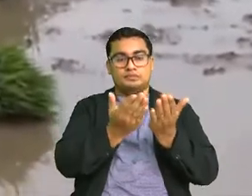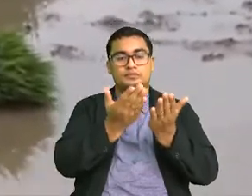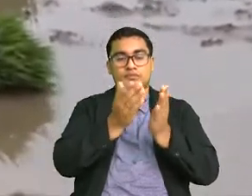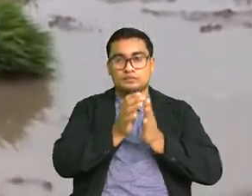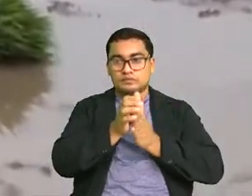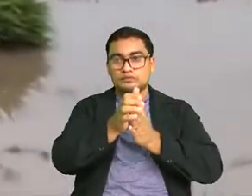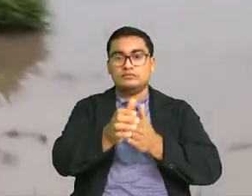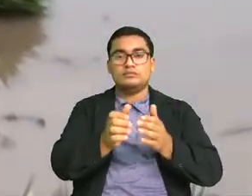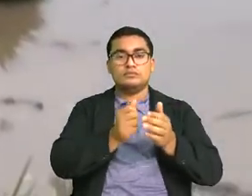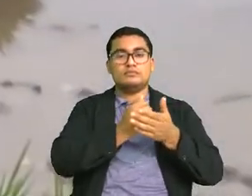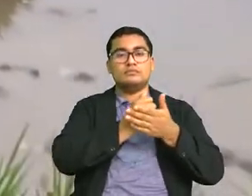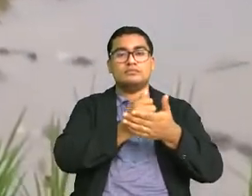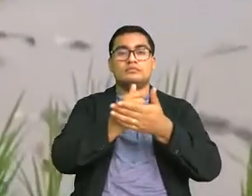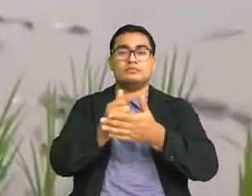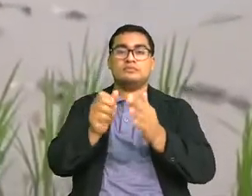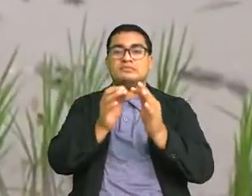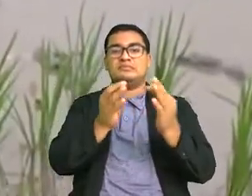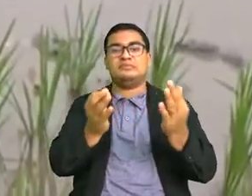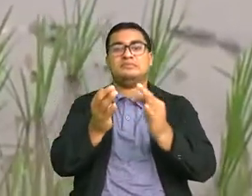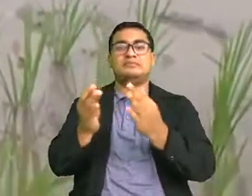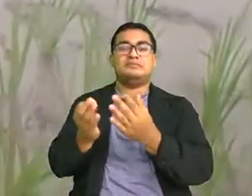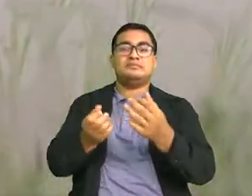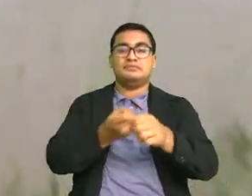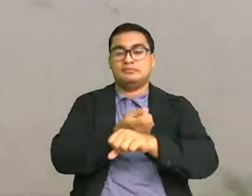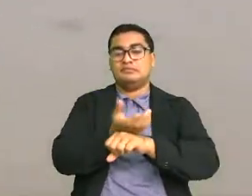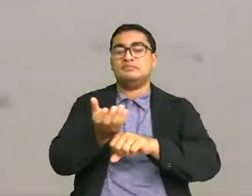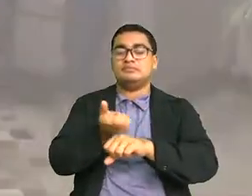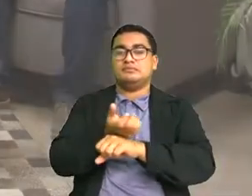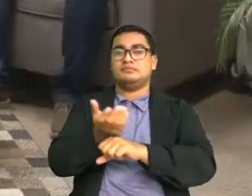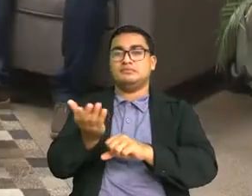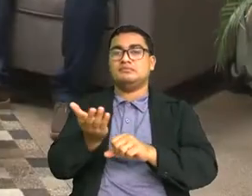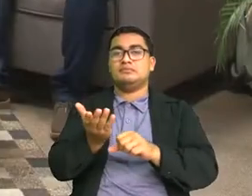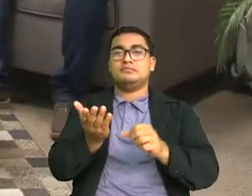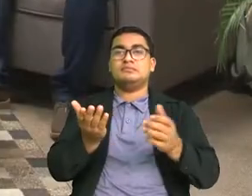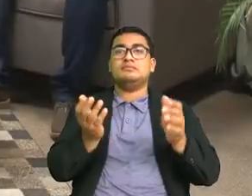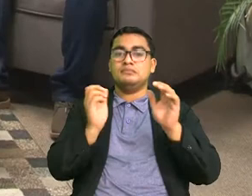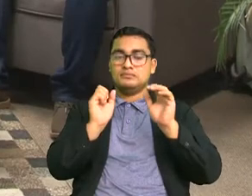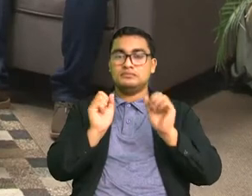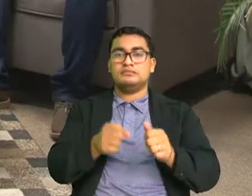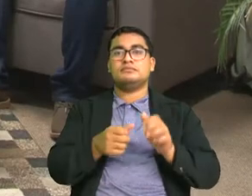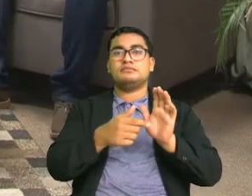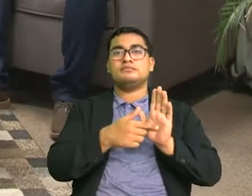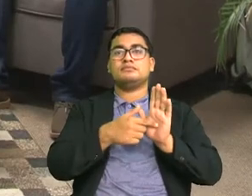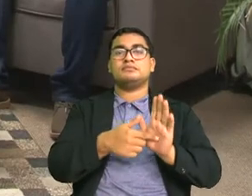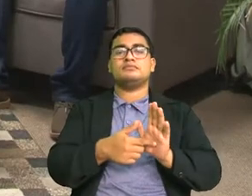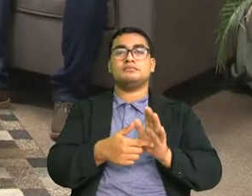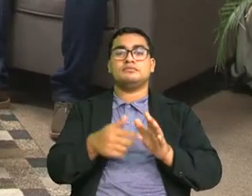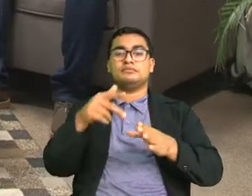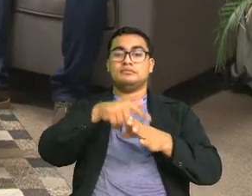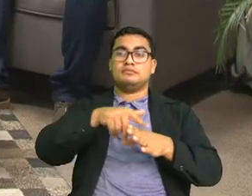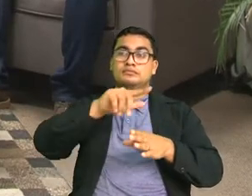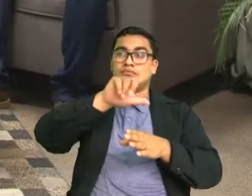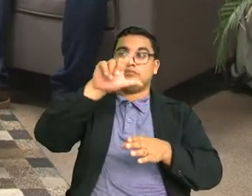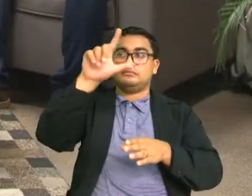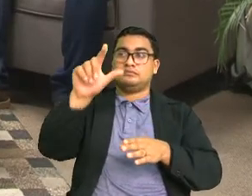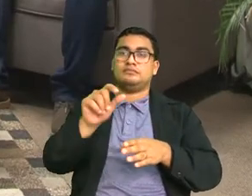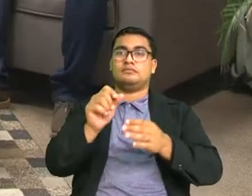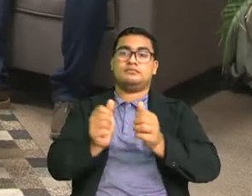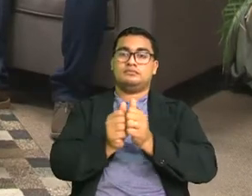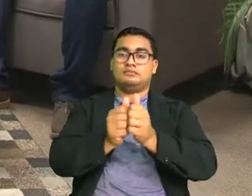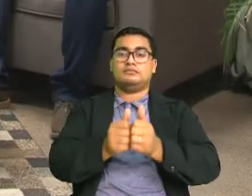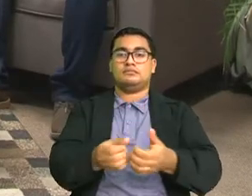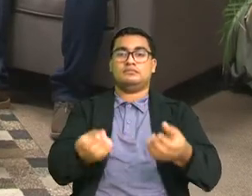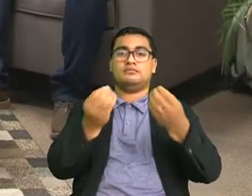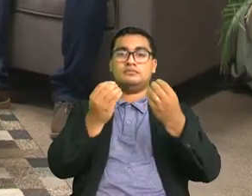qué recomendaciones te indica que están dispuestos estuvieron disponibles en el campo y que nosotros acompañamos miles de